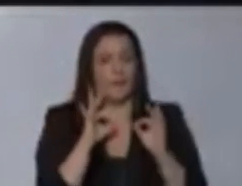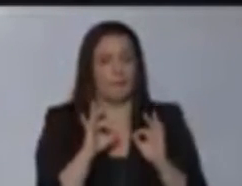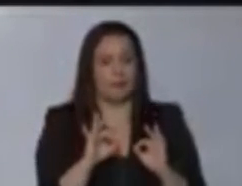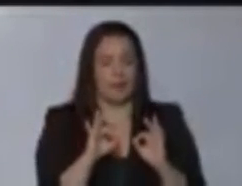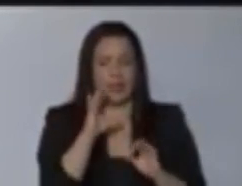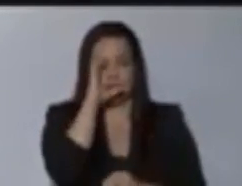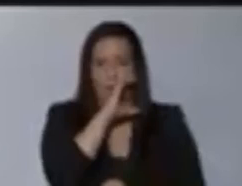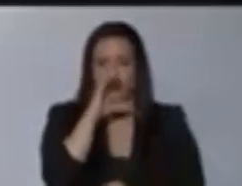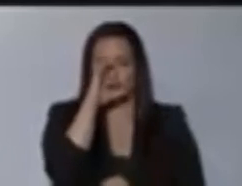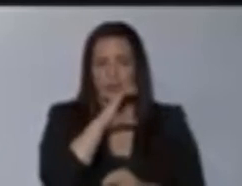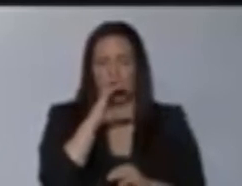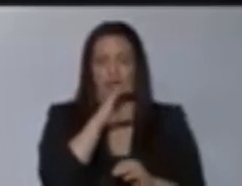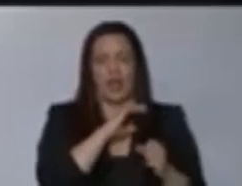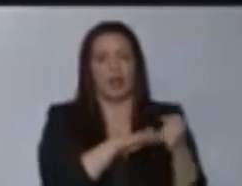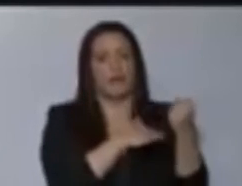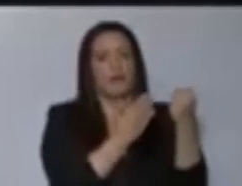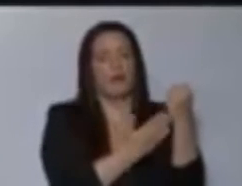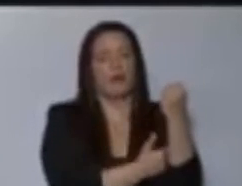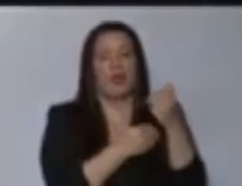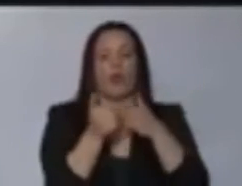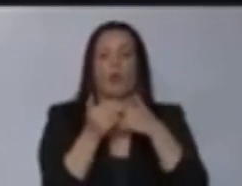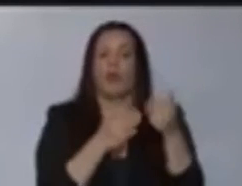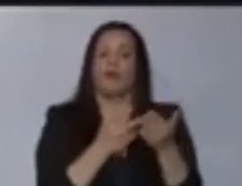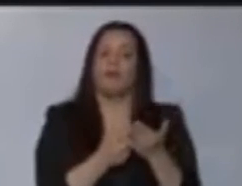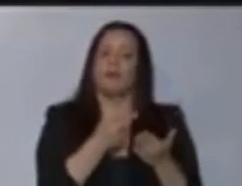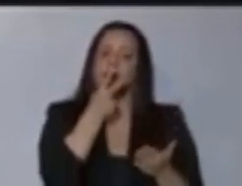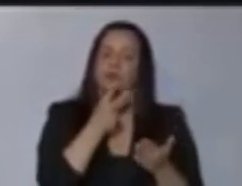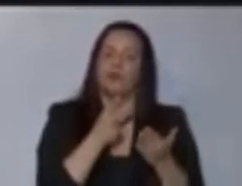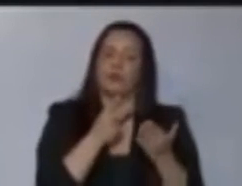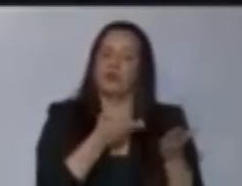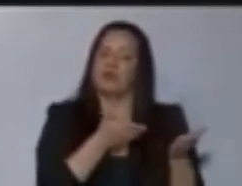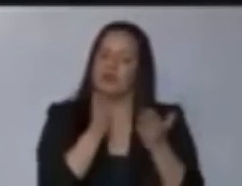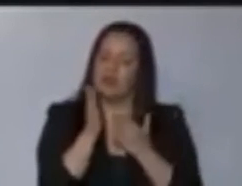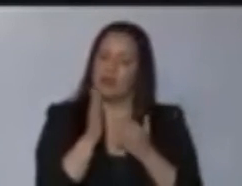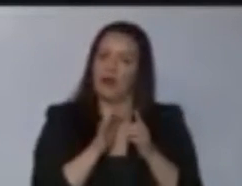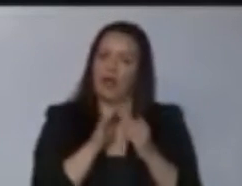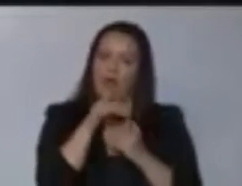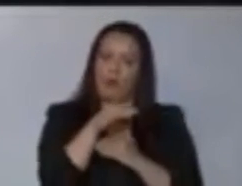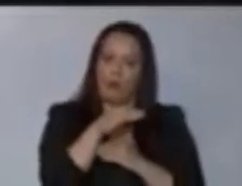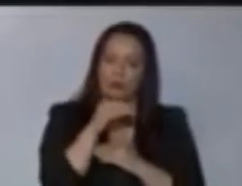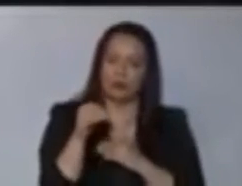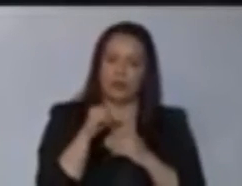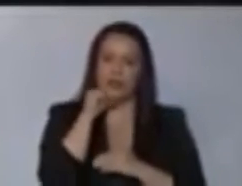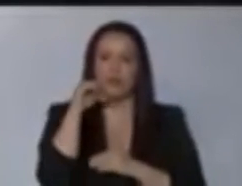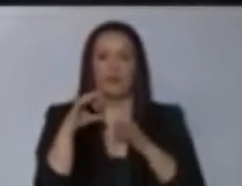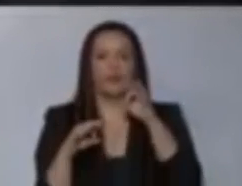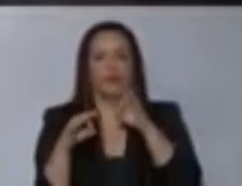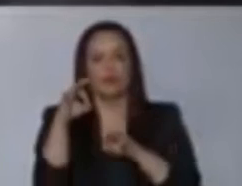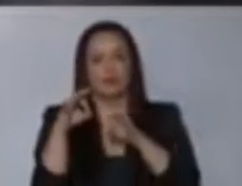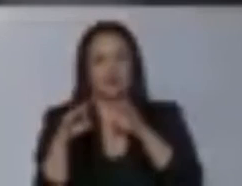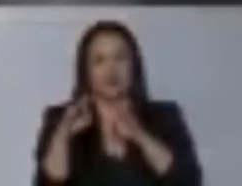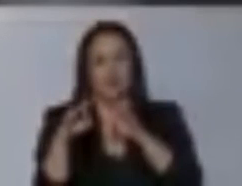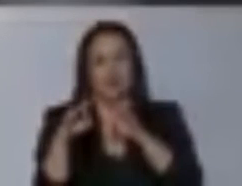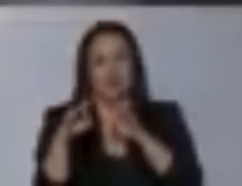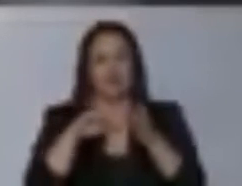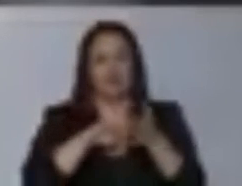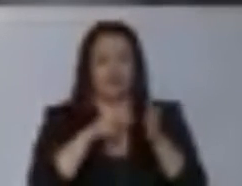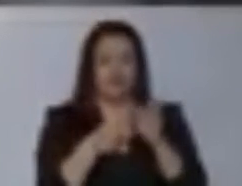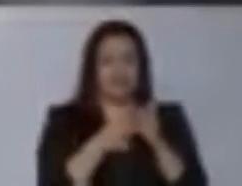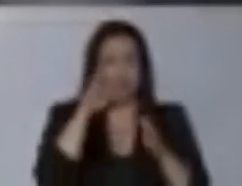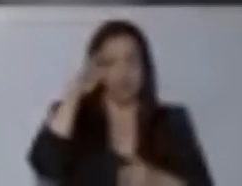cualquier precio lleva el abuso y a la injusticia de ahí que la política sea un vehículo